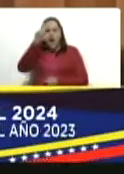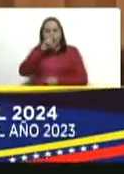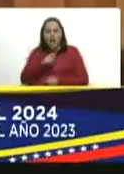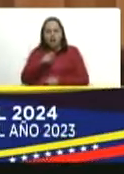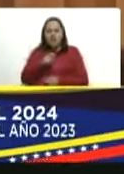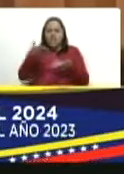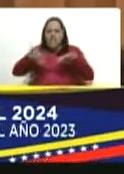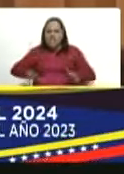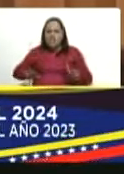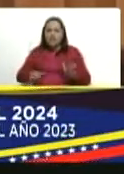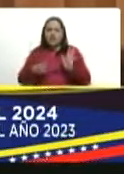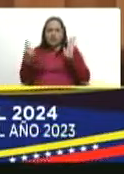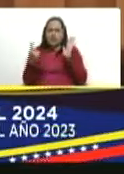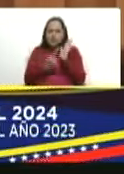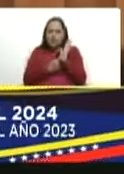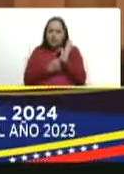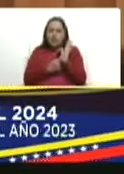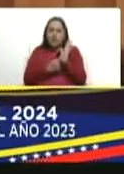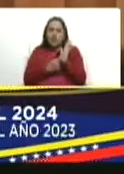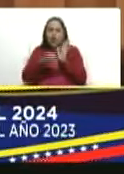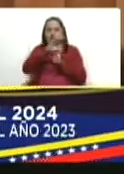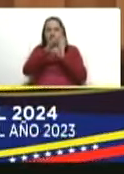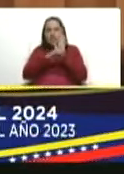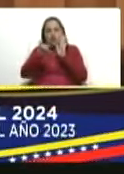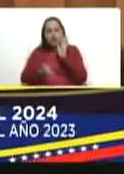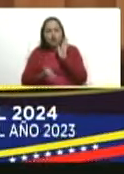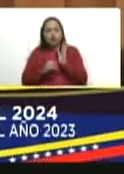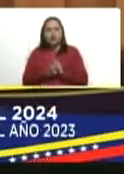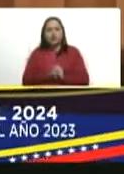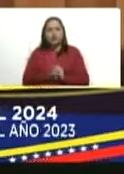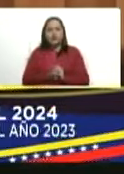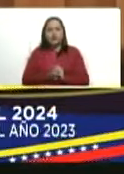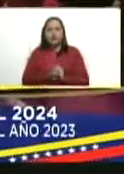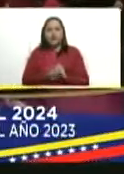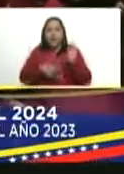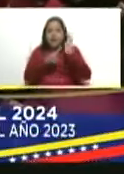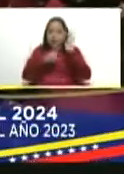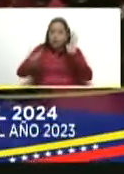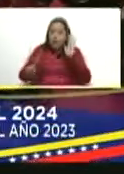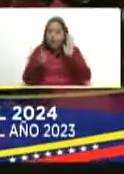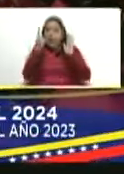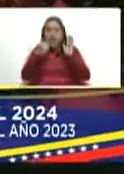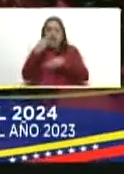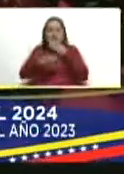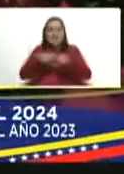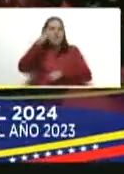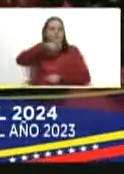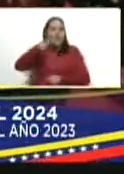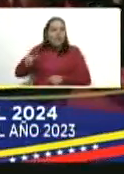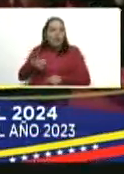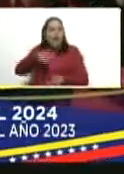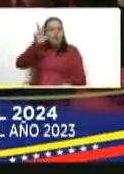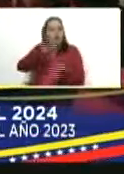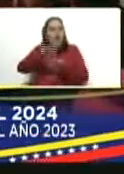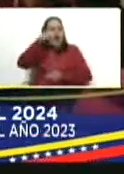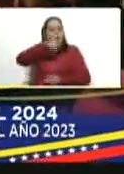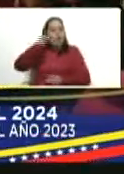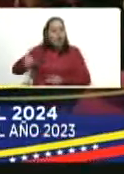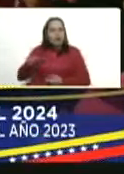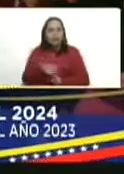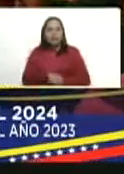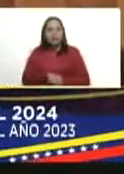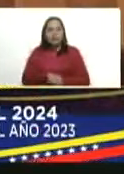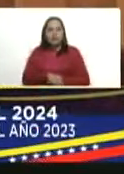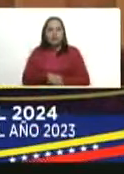del nacimiento de esta Constitución, que es la primera hecha por el pueblo, aprobada por el pueblo